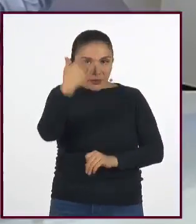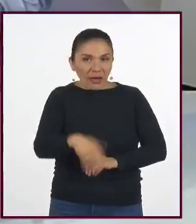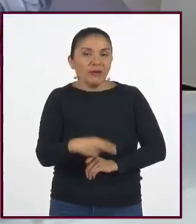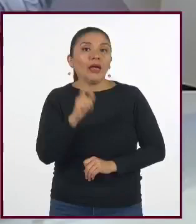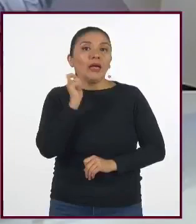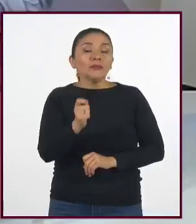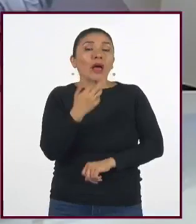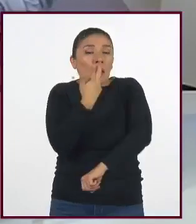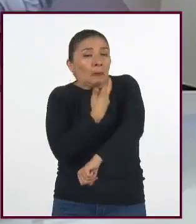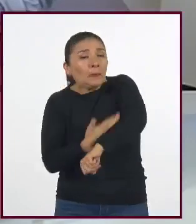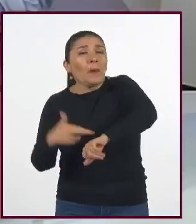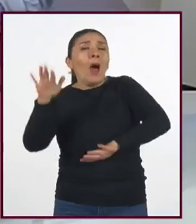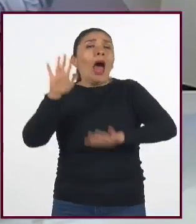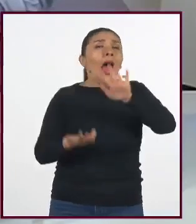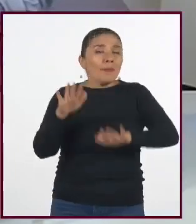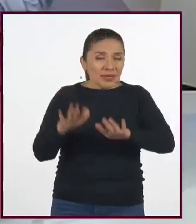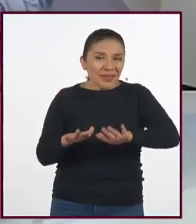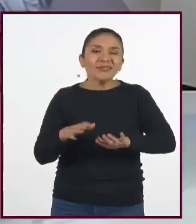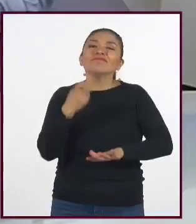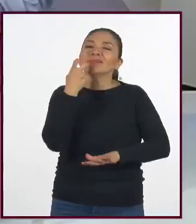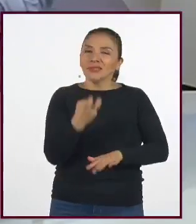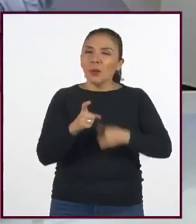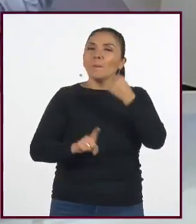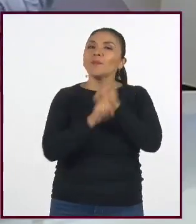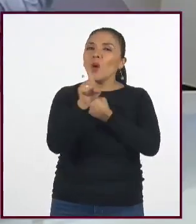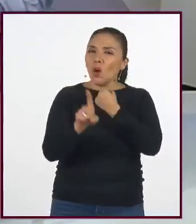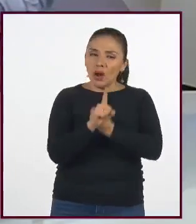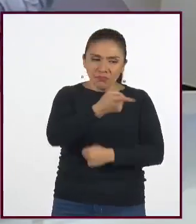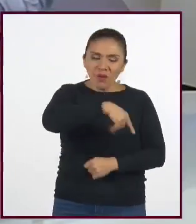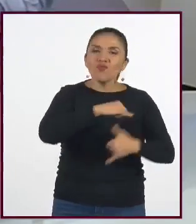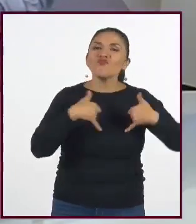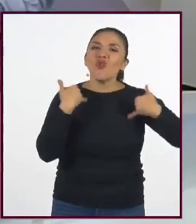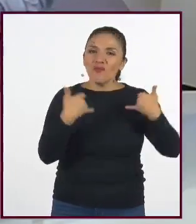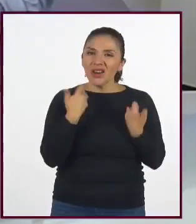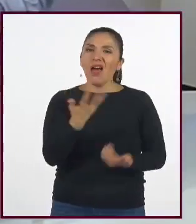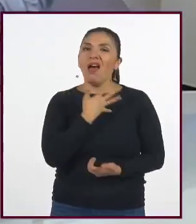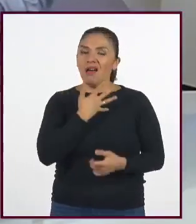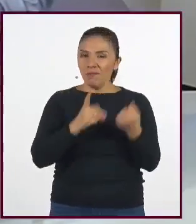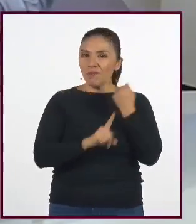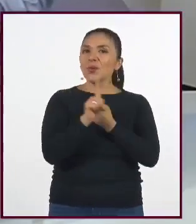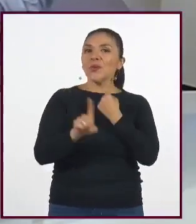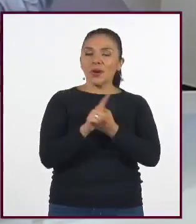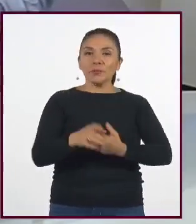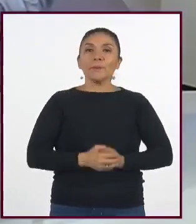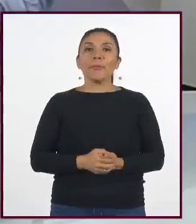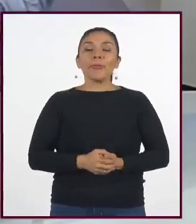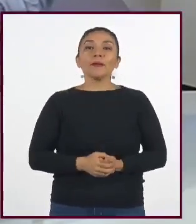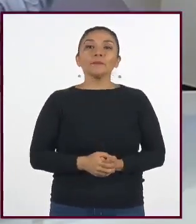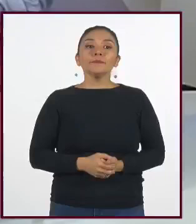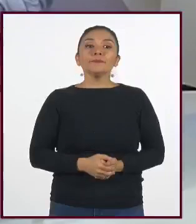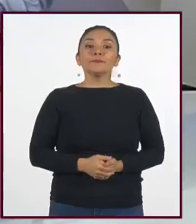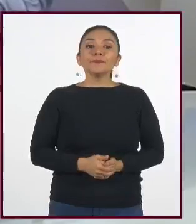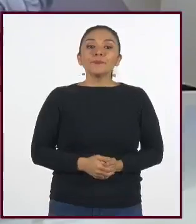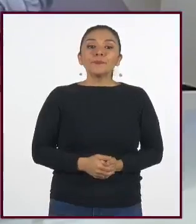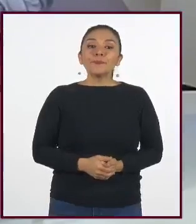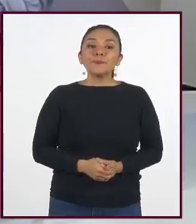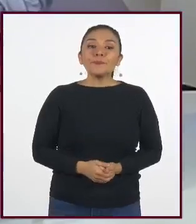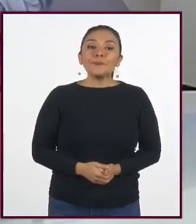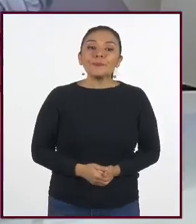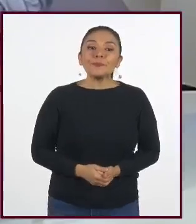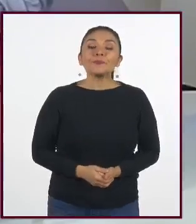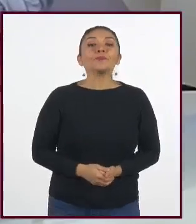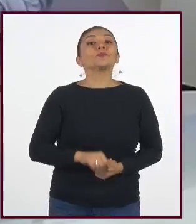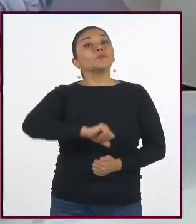consumo ocasional sí es problemático en los adolescentes. Okay. Y de ahí, bueno, si